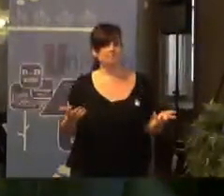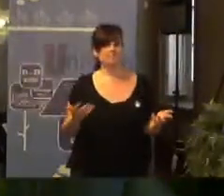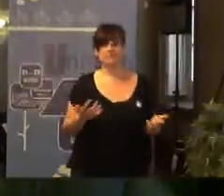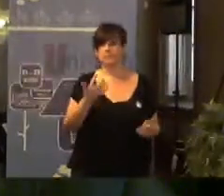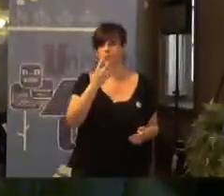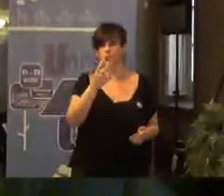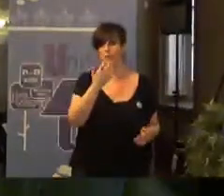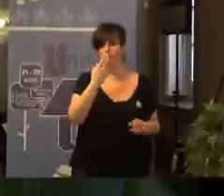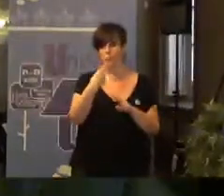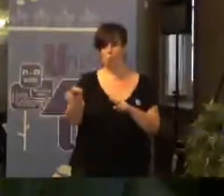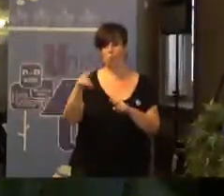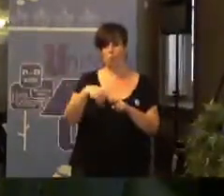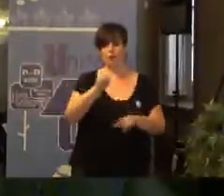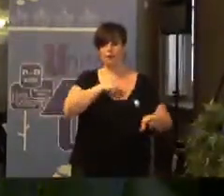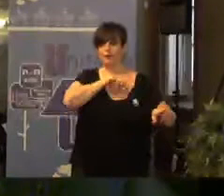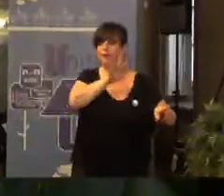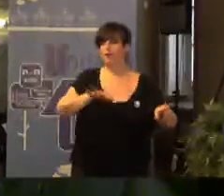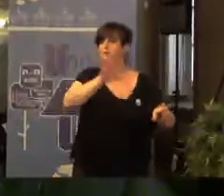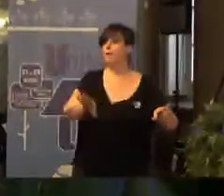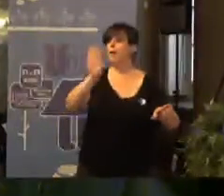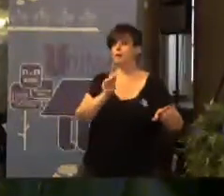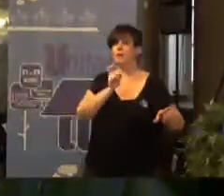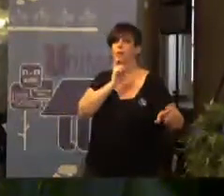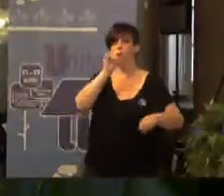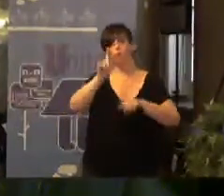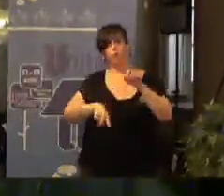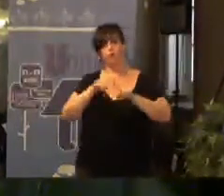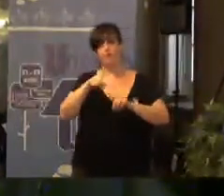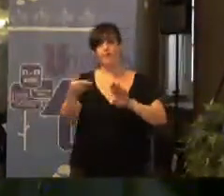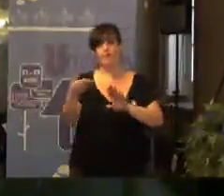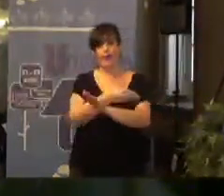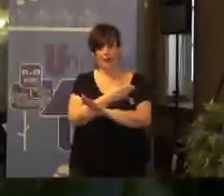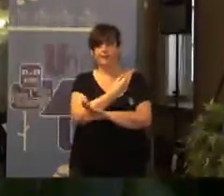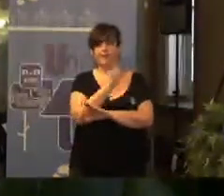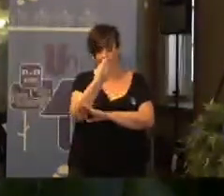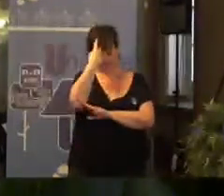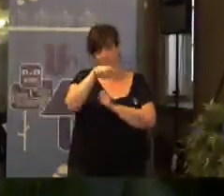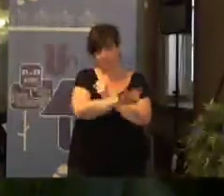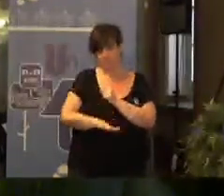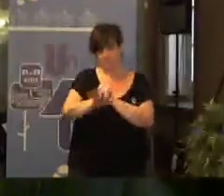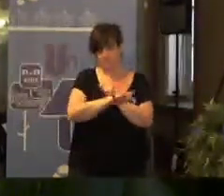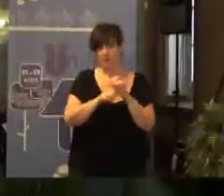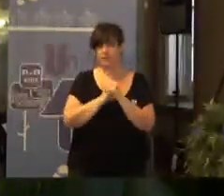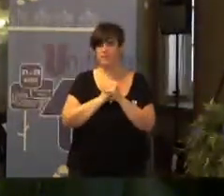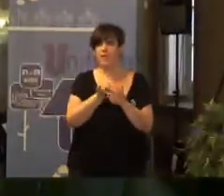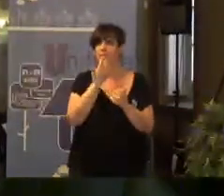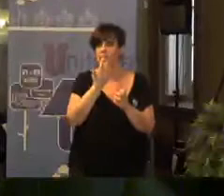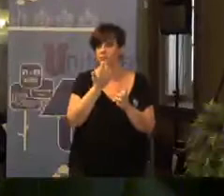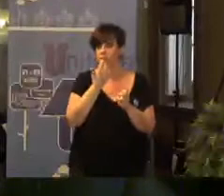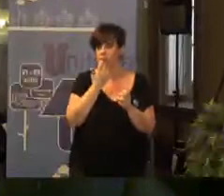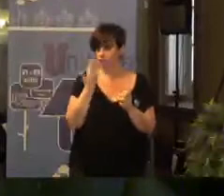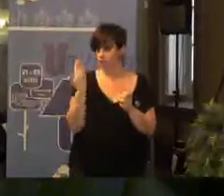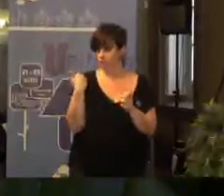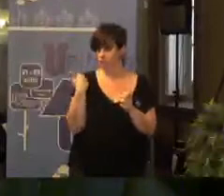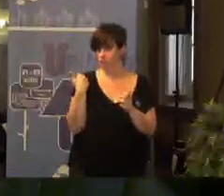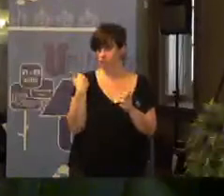a política no Estado español, sobre todo a política institucional, se non se ten en conta eso. E o que estuvo acontecendo dende o